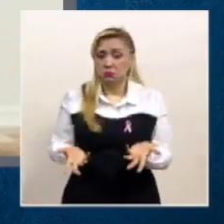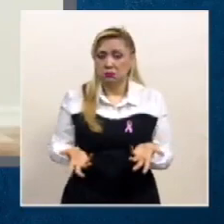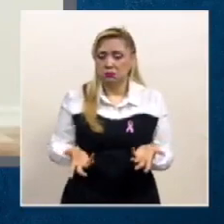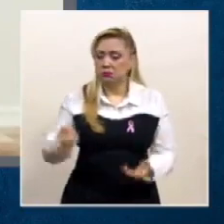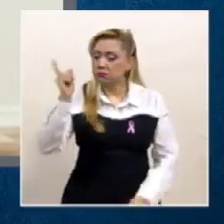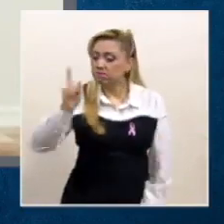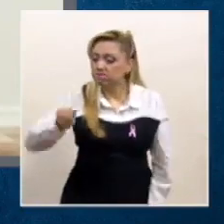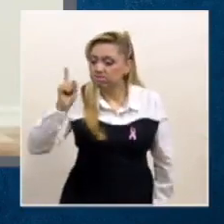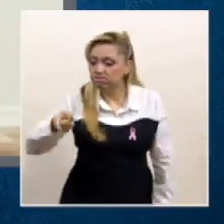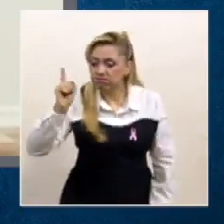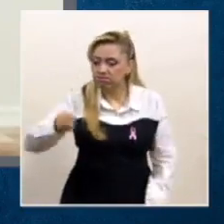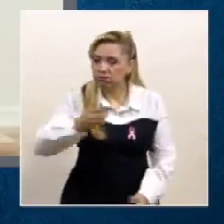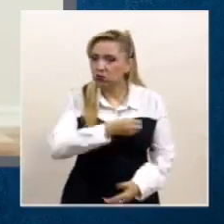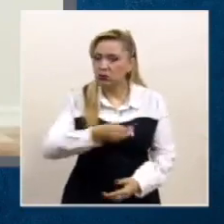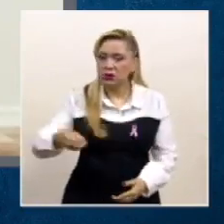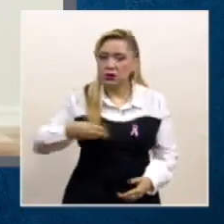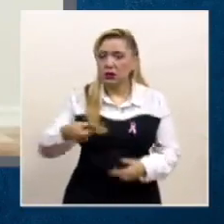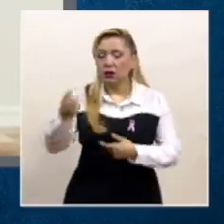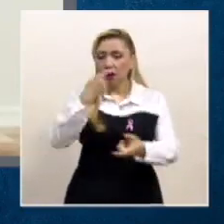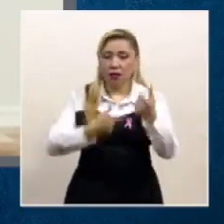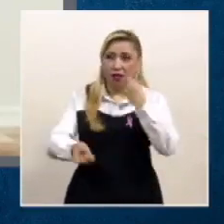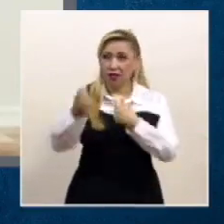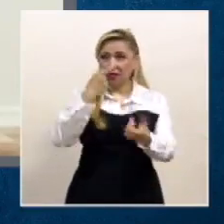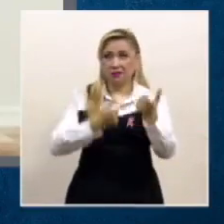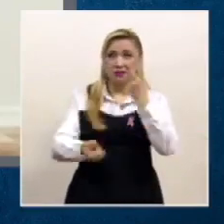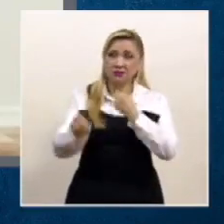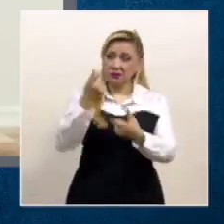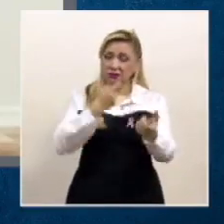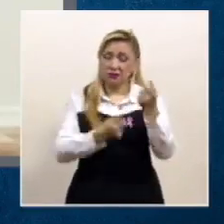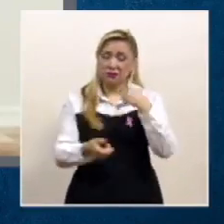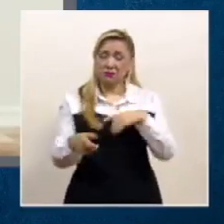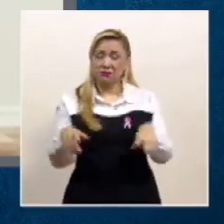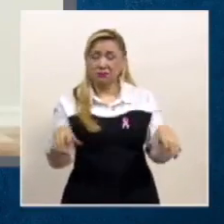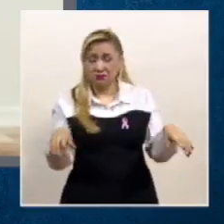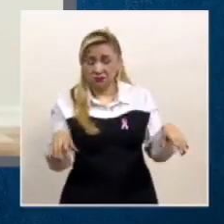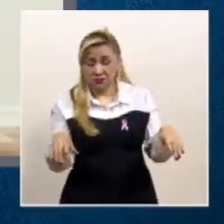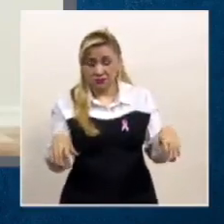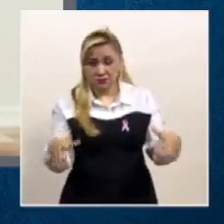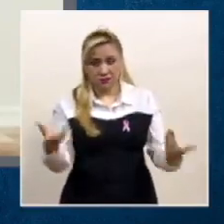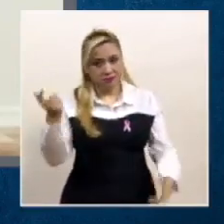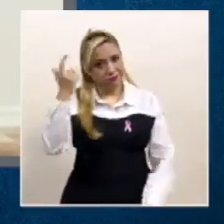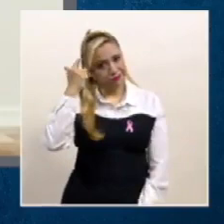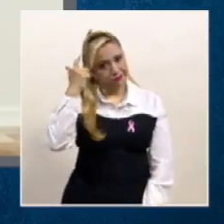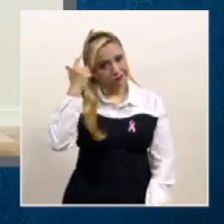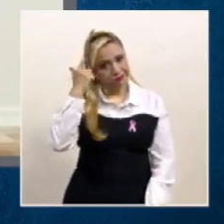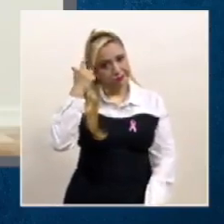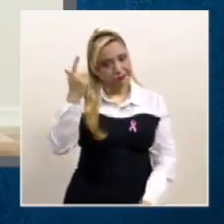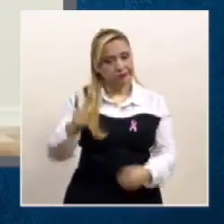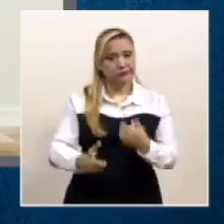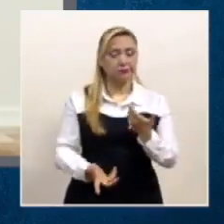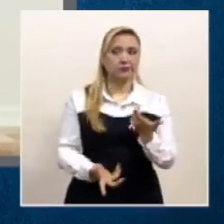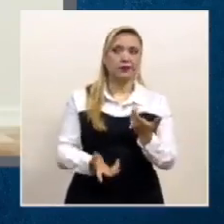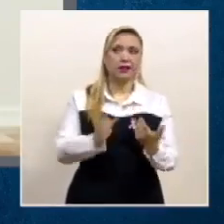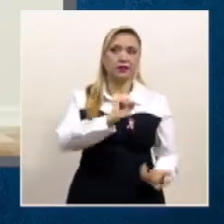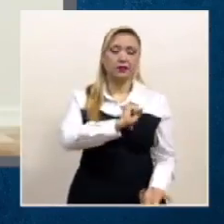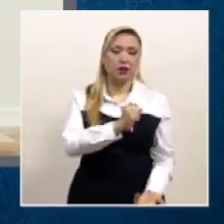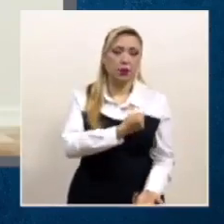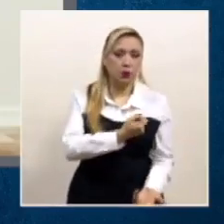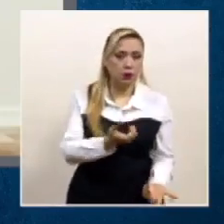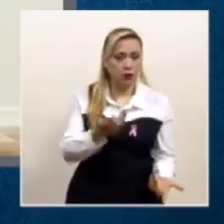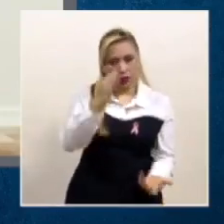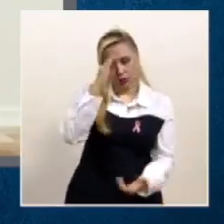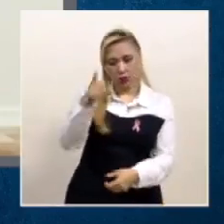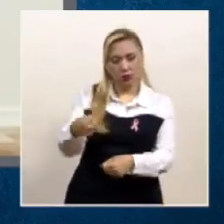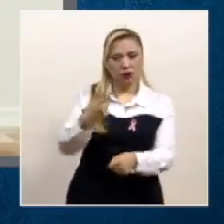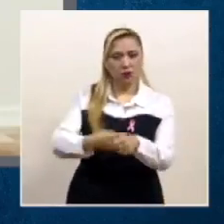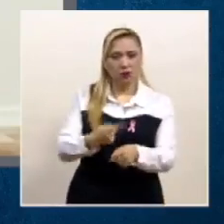obligarlas a tomar cierto tipo de medicamentos. Esto tiene que ver con temas de salud mental, y en las últimas